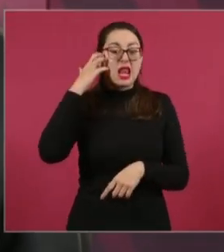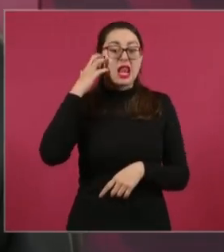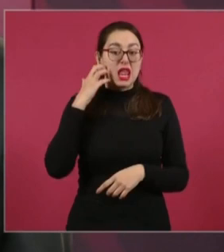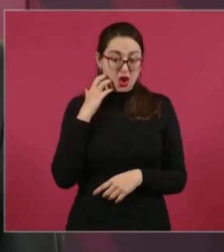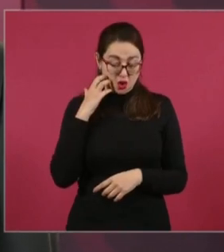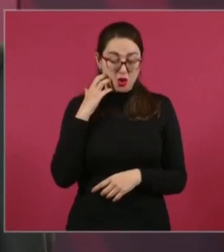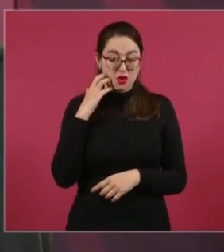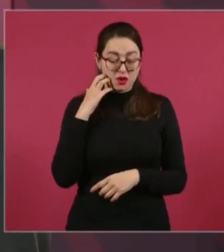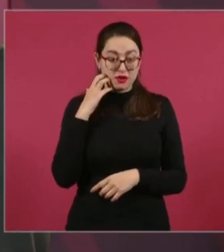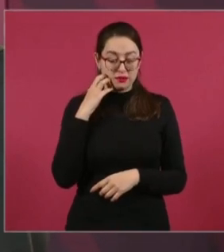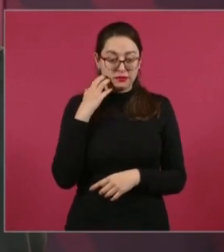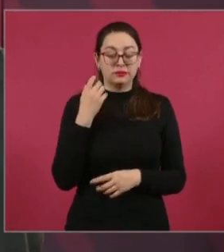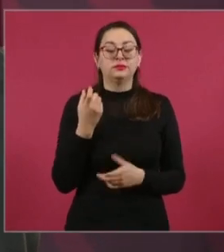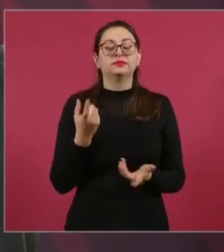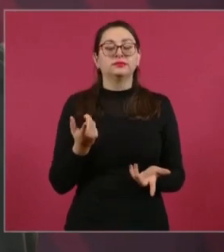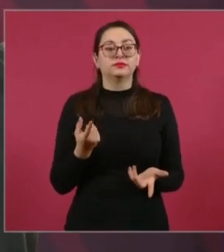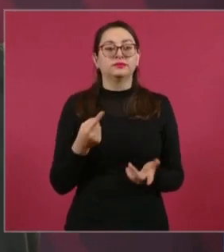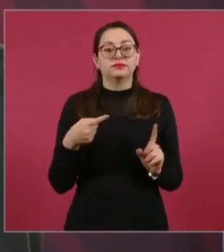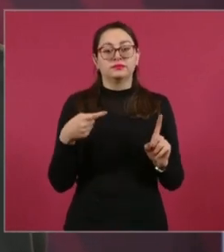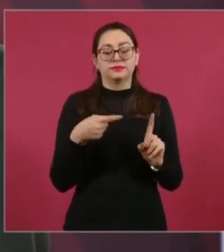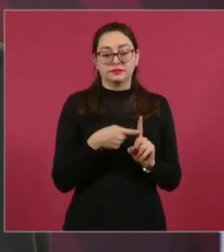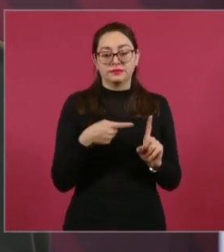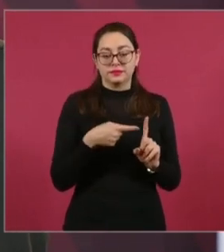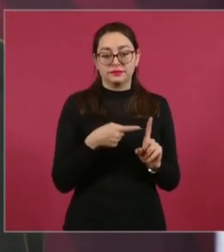grababa en